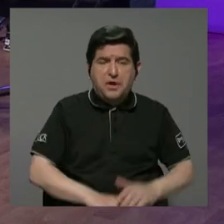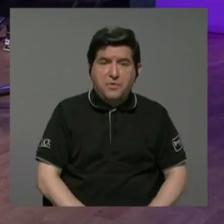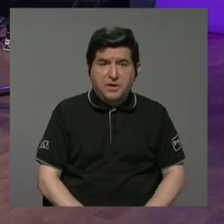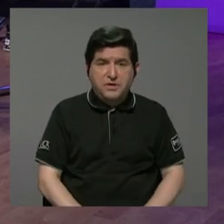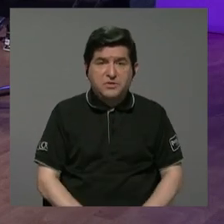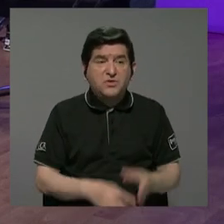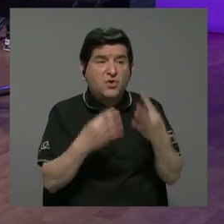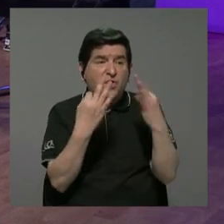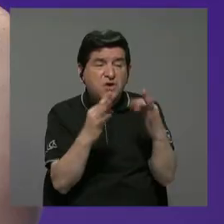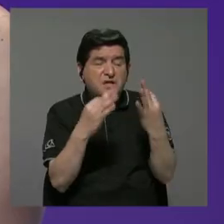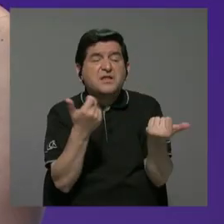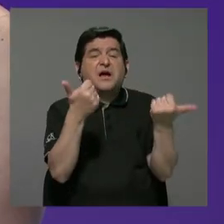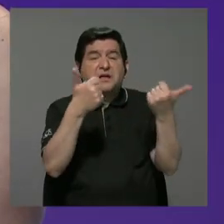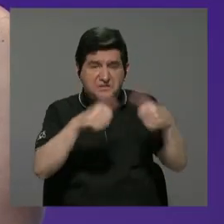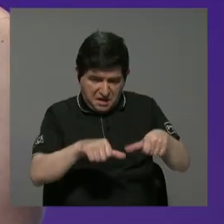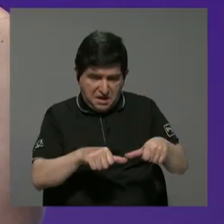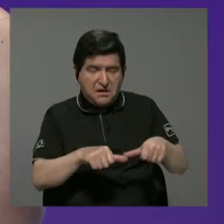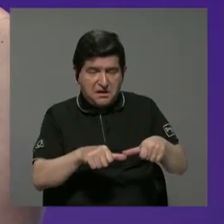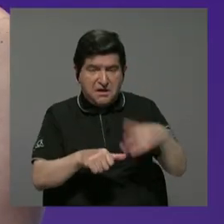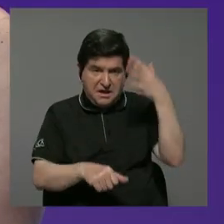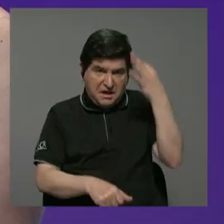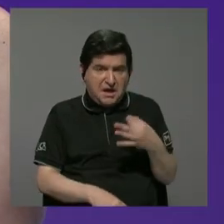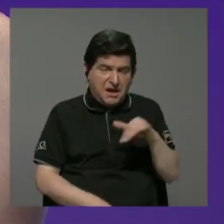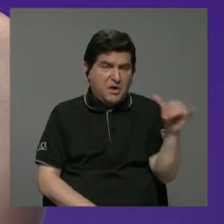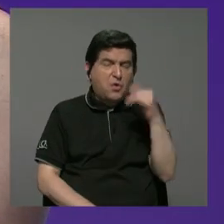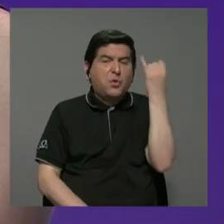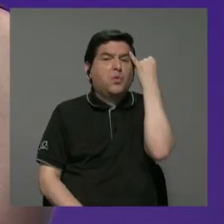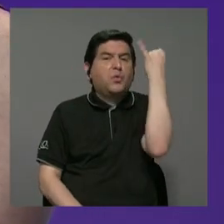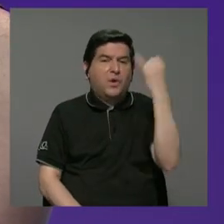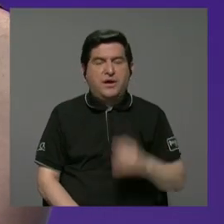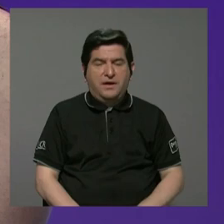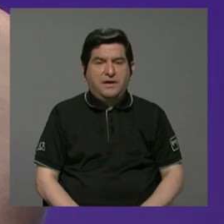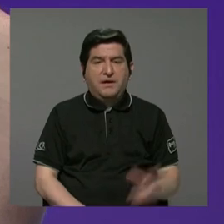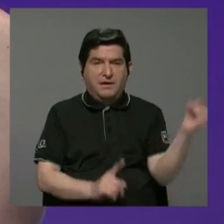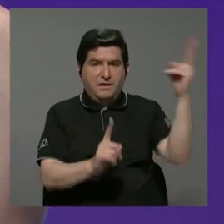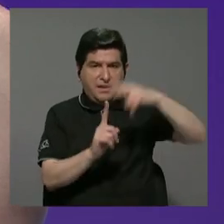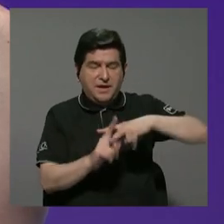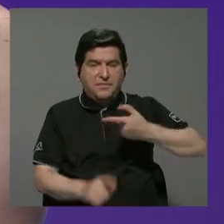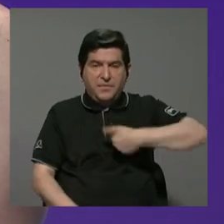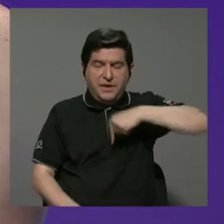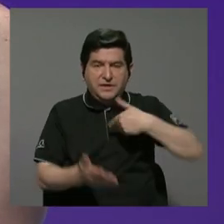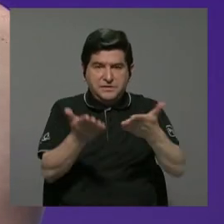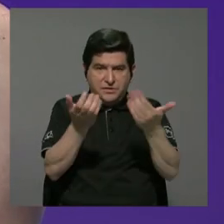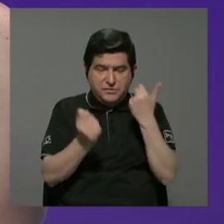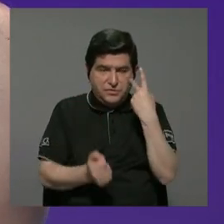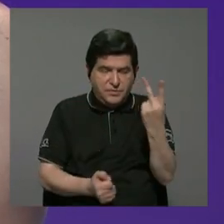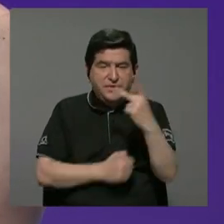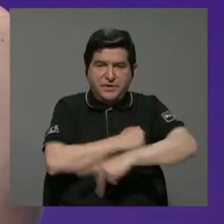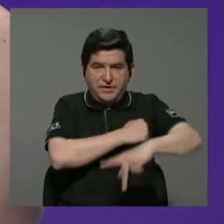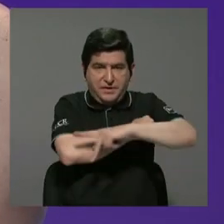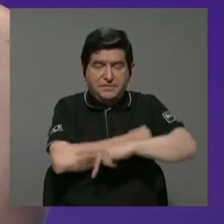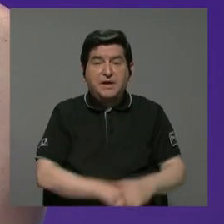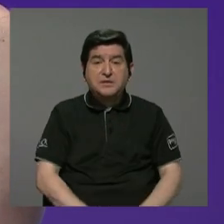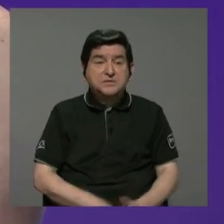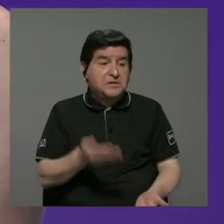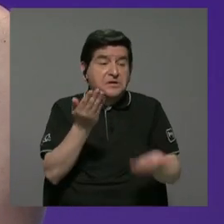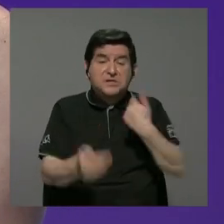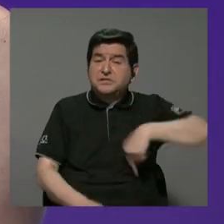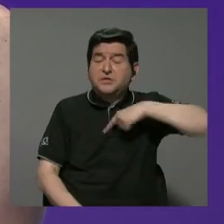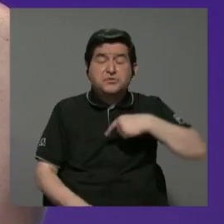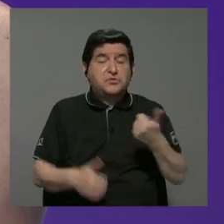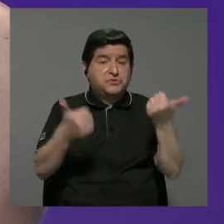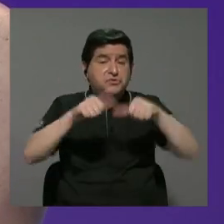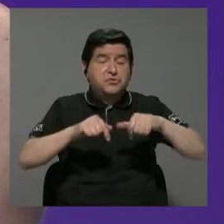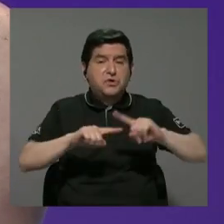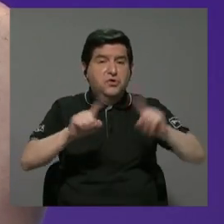nos lo tratamos de poner de acuerdo, ¿verdad? Creo que eso es como esa misma lógica que aplica si la quisiéramos ver a nivel país. Puede que no estemos de acuerdo con ciertos